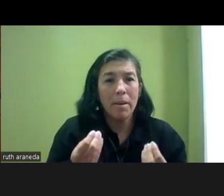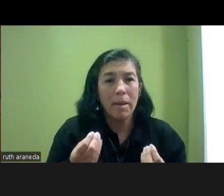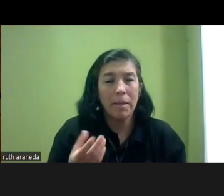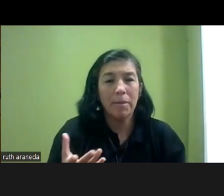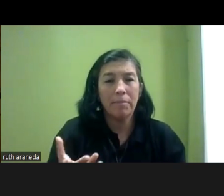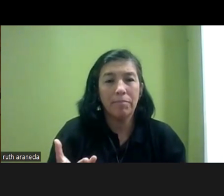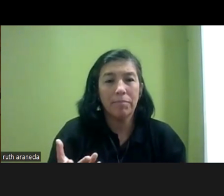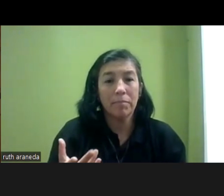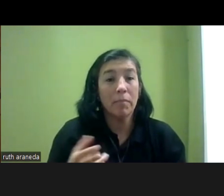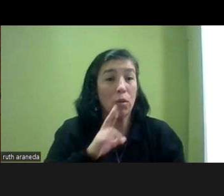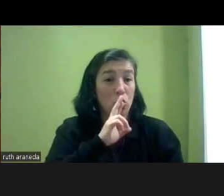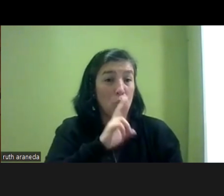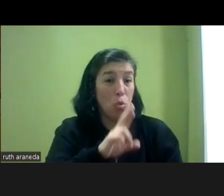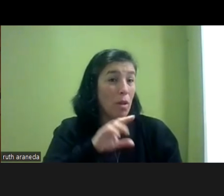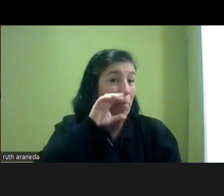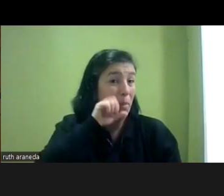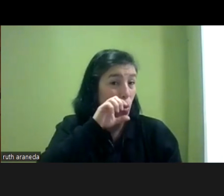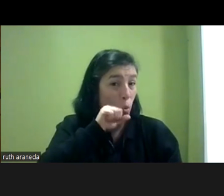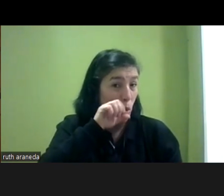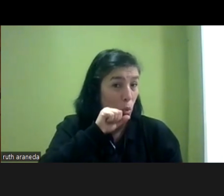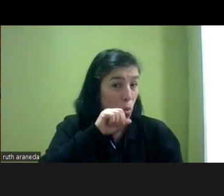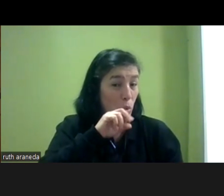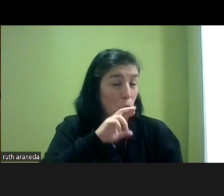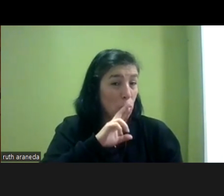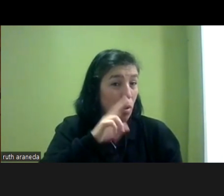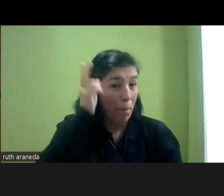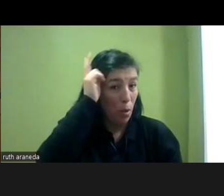el sur de Perú, para la costa sur peruana,